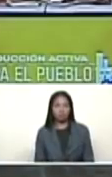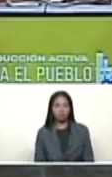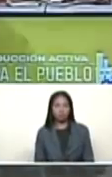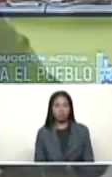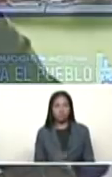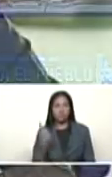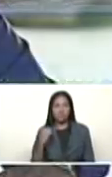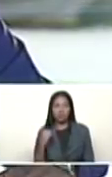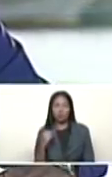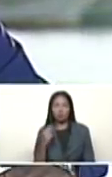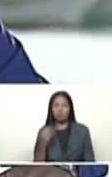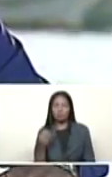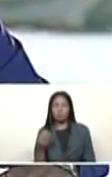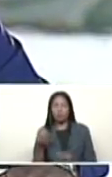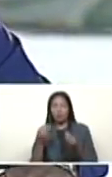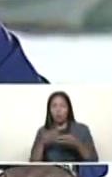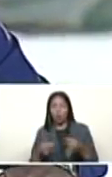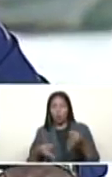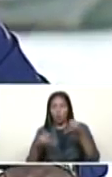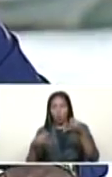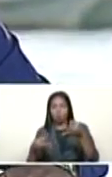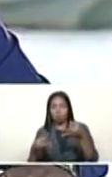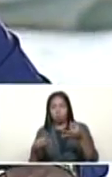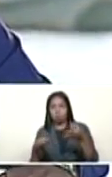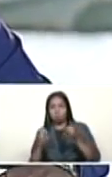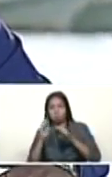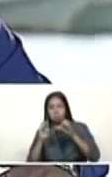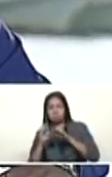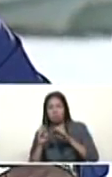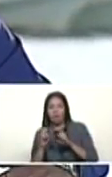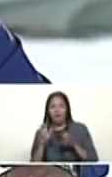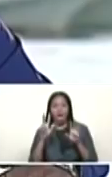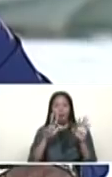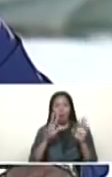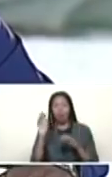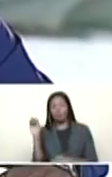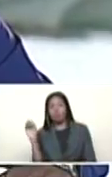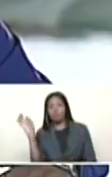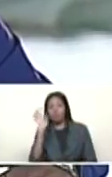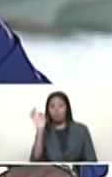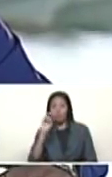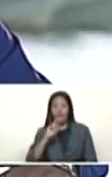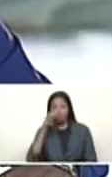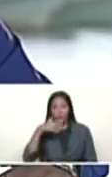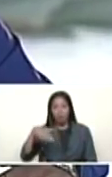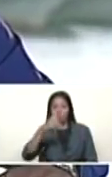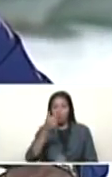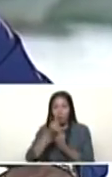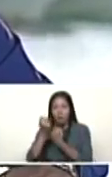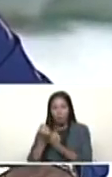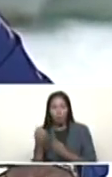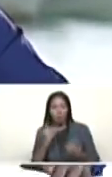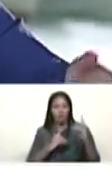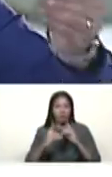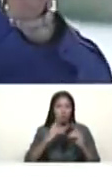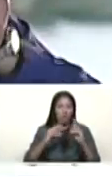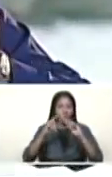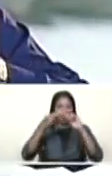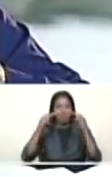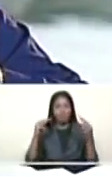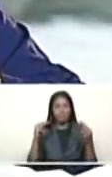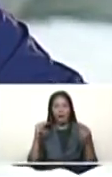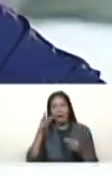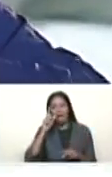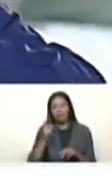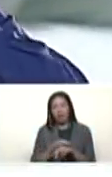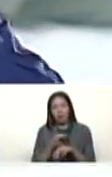Tengo encuestas en la mano. Más del 80% del pueblo de Venezuela apoya los diálogos de paz entre el